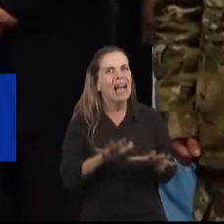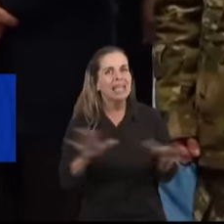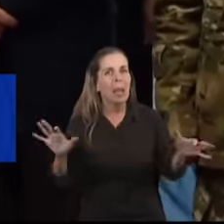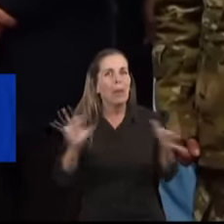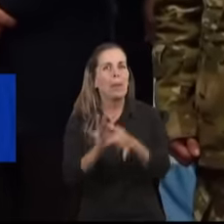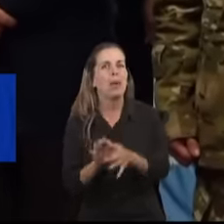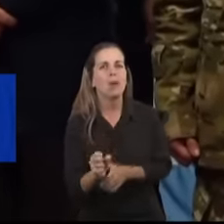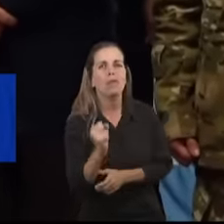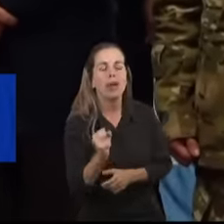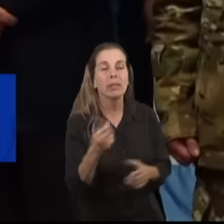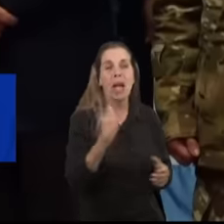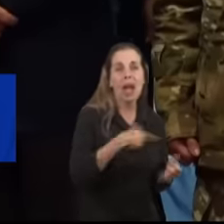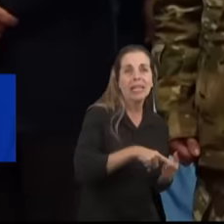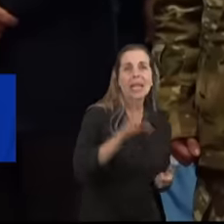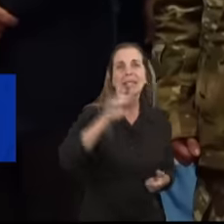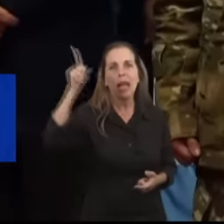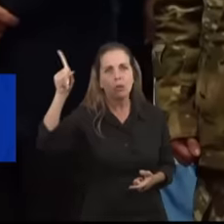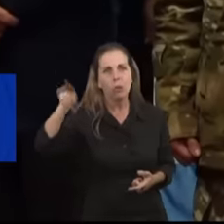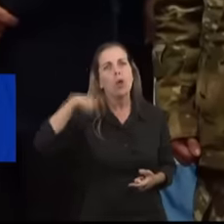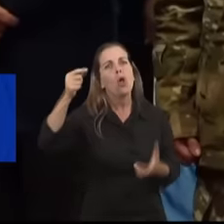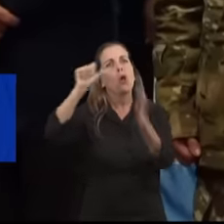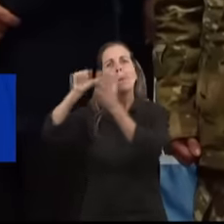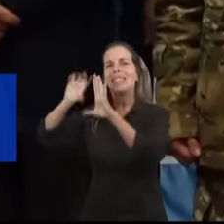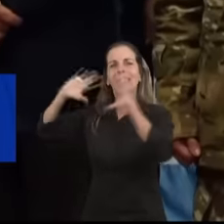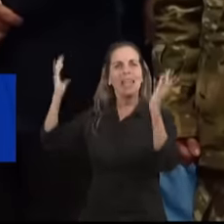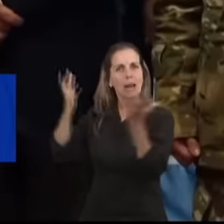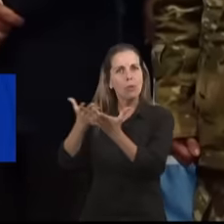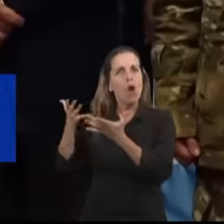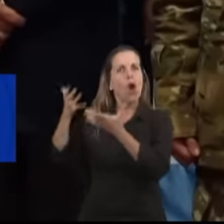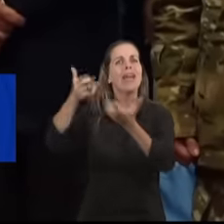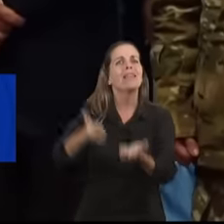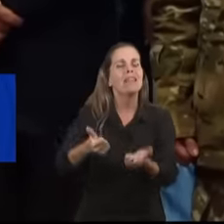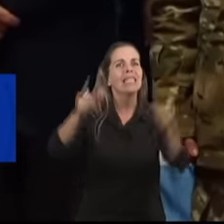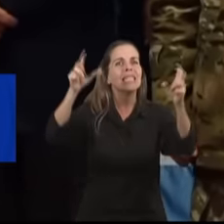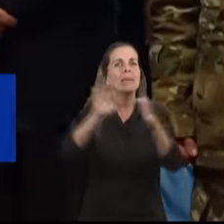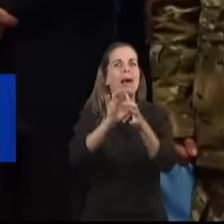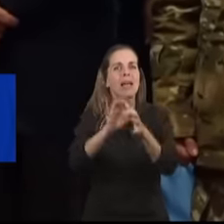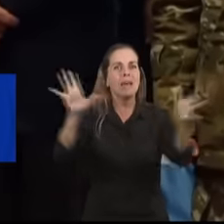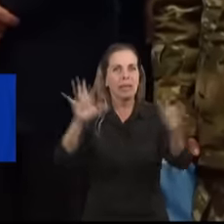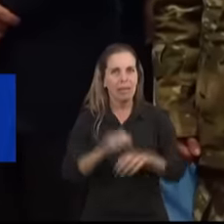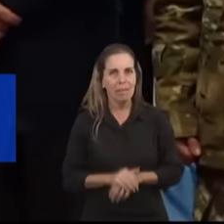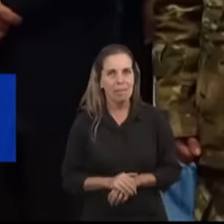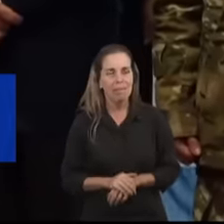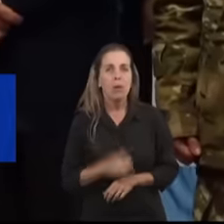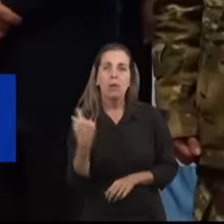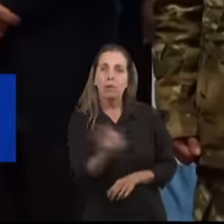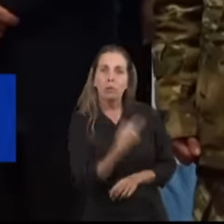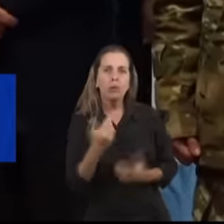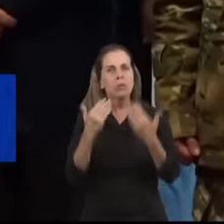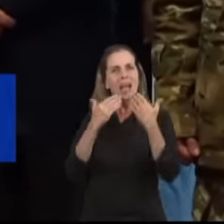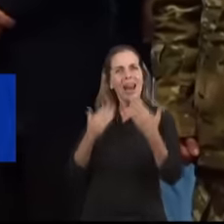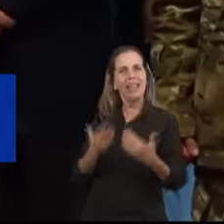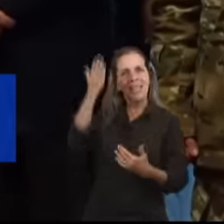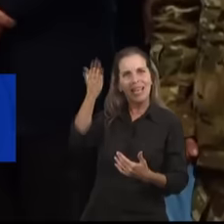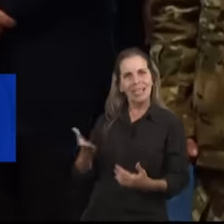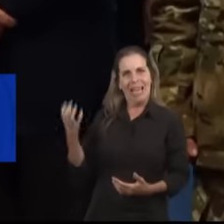estratégica con los Estados Unidos y con todos los países del mundo que defienden la causa de la libertad. Estamos muy agradecidos por la visita de la